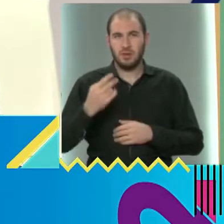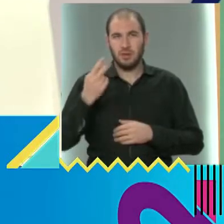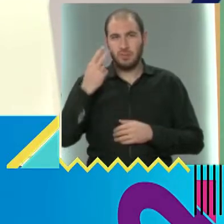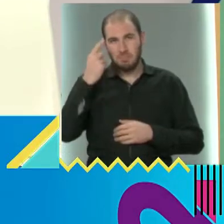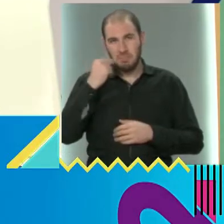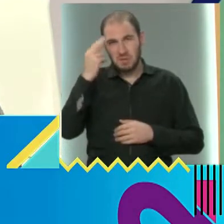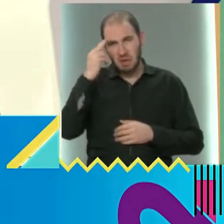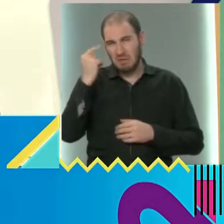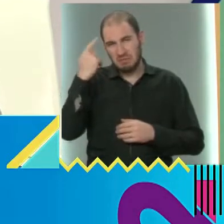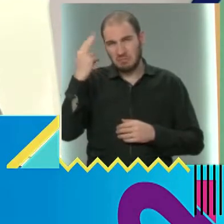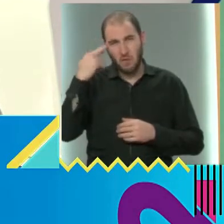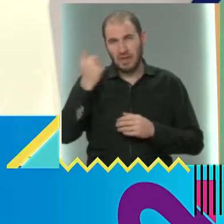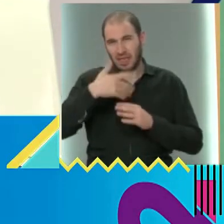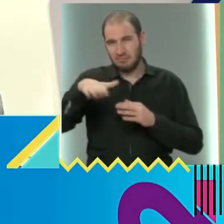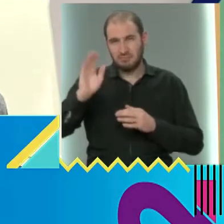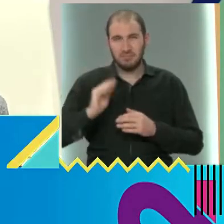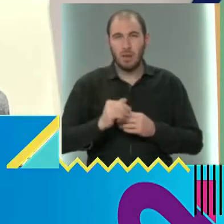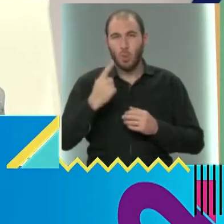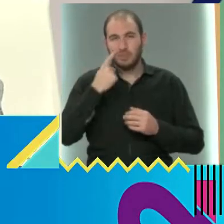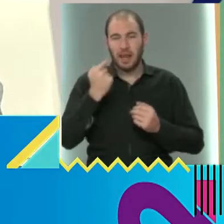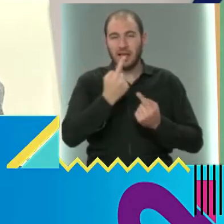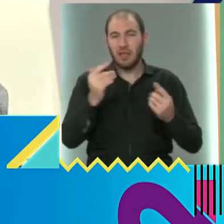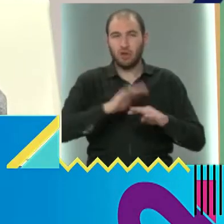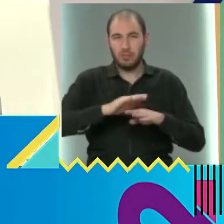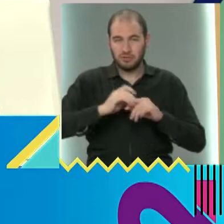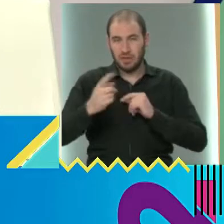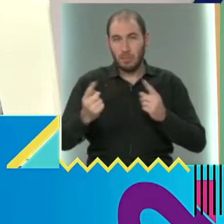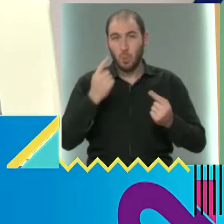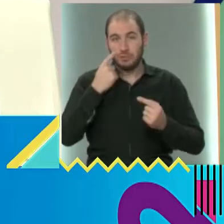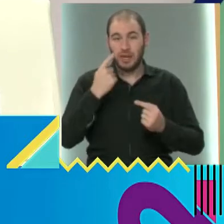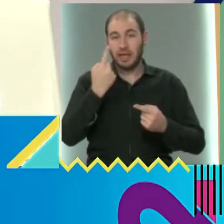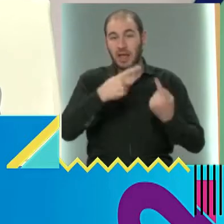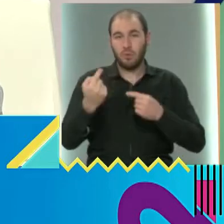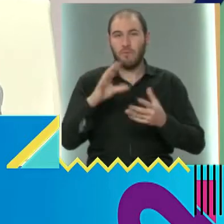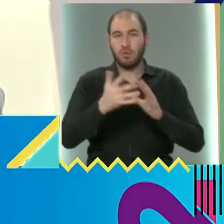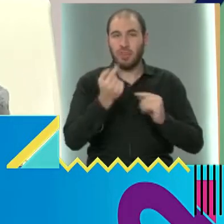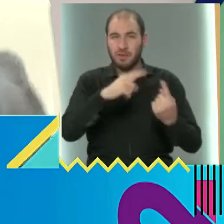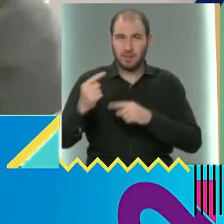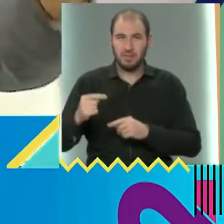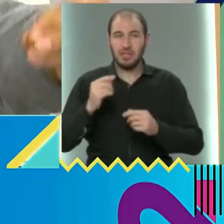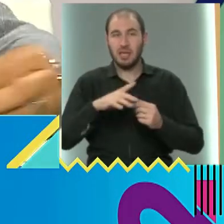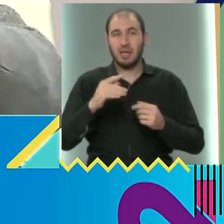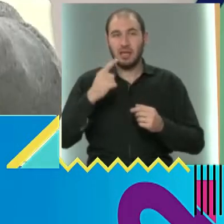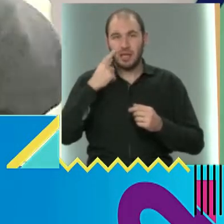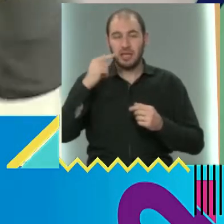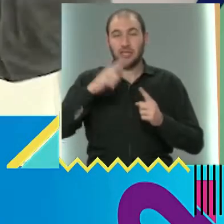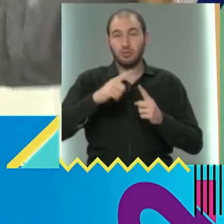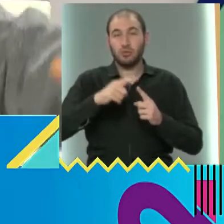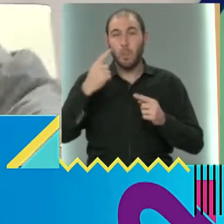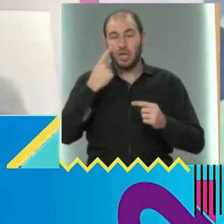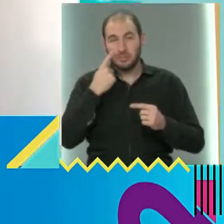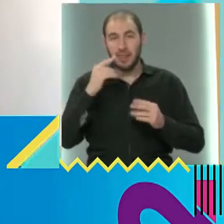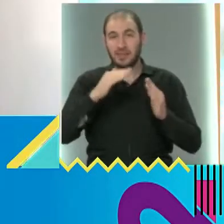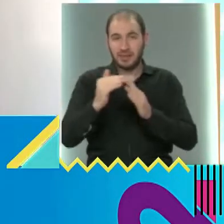90 y pico, de que cada municipio se haría cargo. Cada municipio tomó distintas figuras, lo que se llamaban IMUVI, institutos municipales